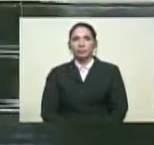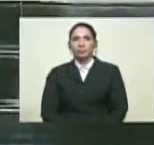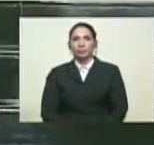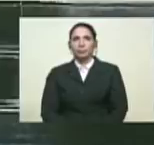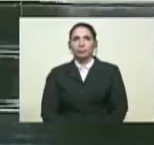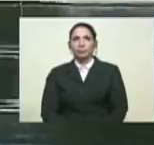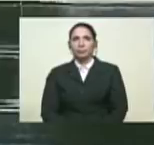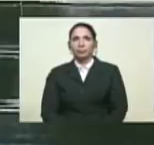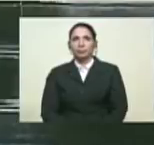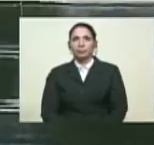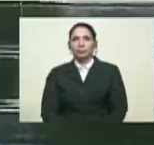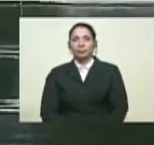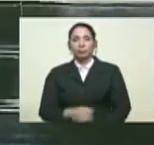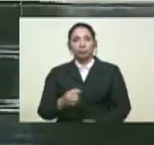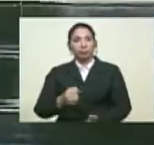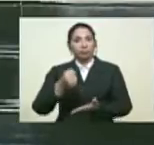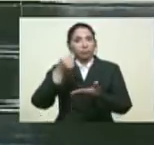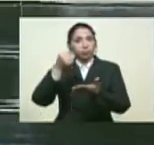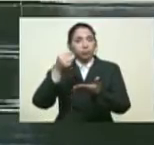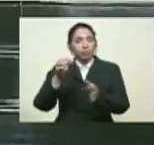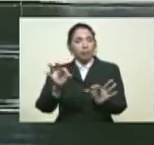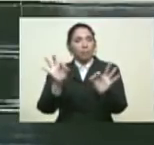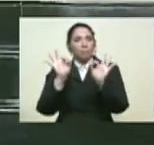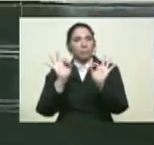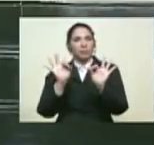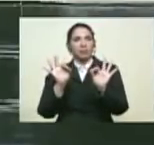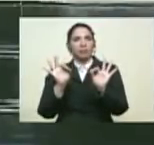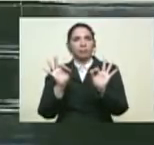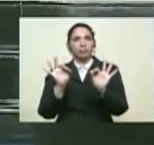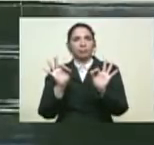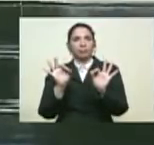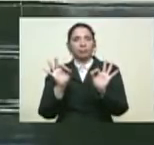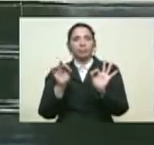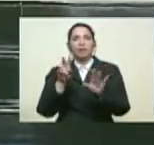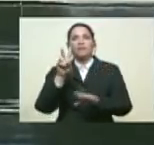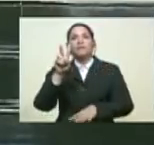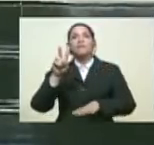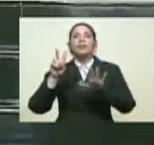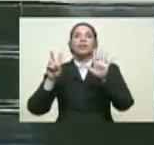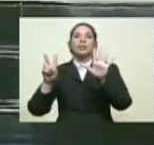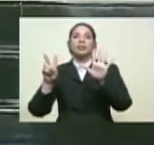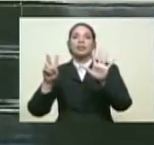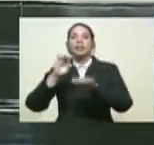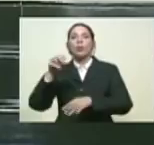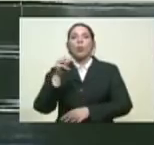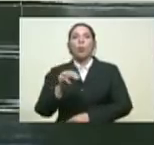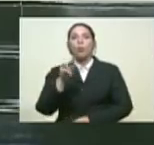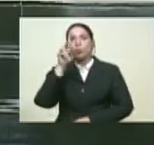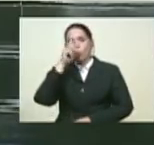su mención especial, hoy 27 de junio del año 2018,